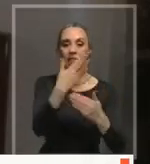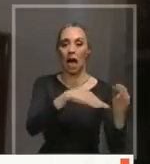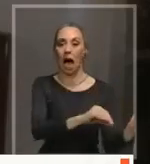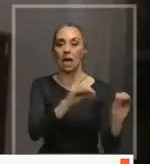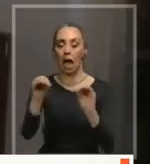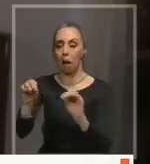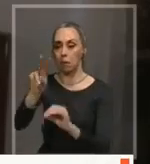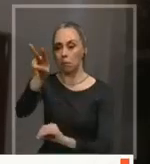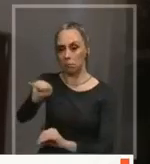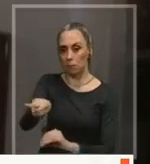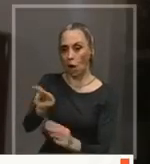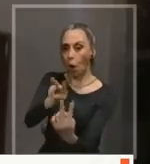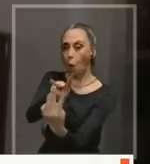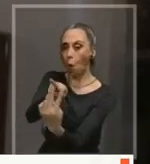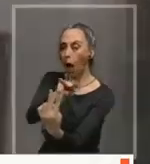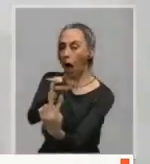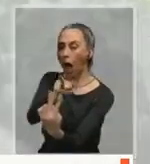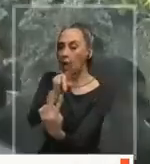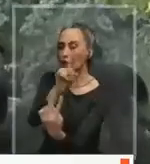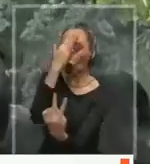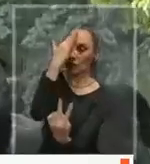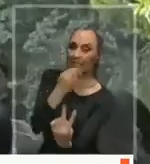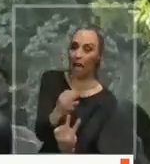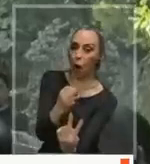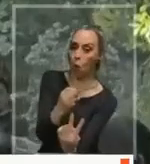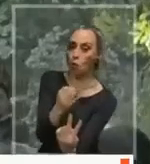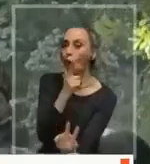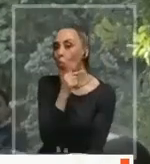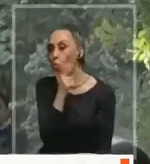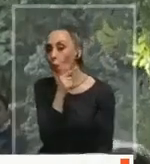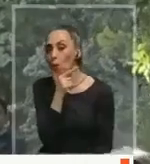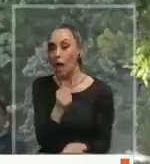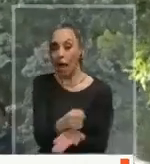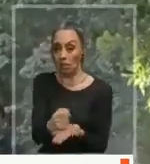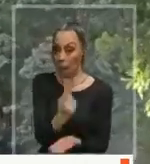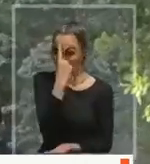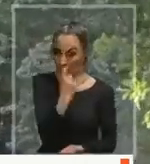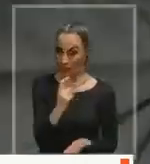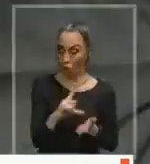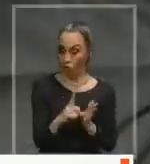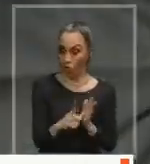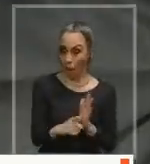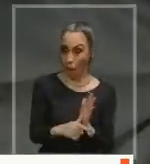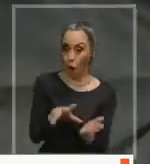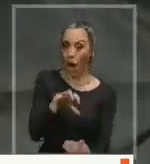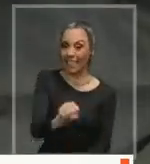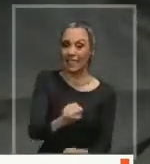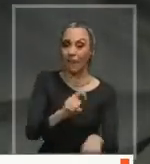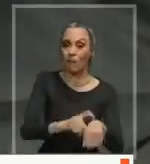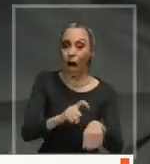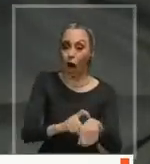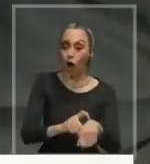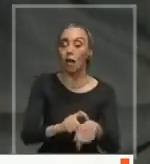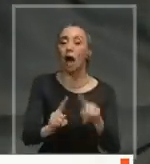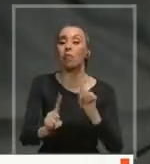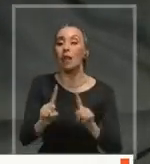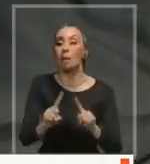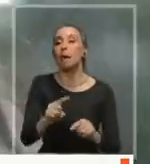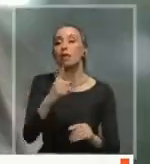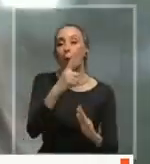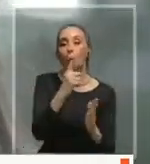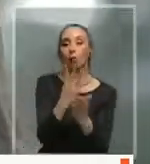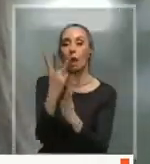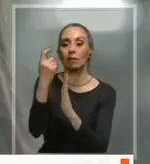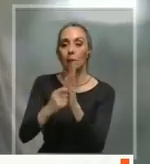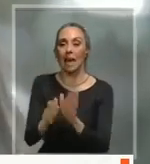que uno de los contrayentes no está tan seguro. Un trámite serio que puede demorar en agendarse, dependiendo de la ciudad, de 1 a 3 meses según el